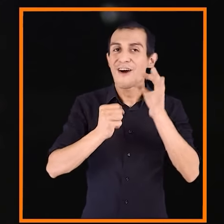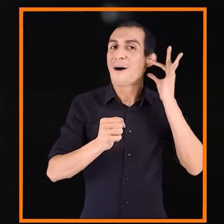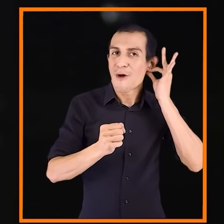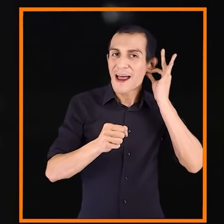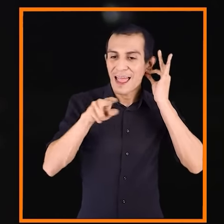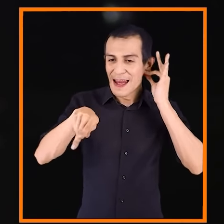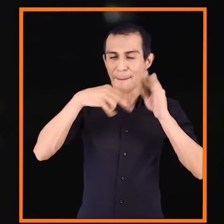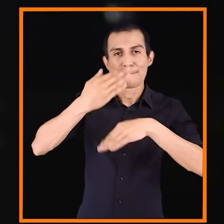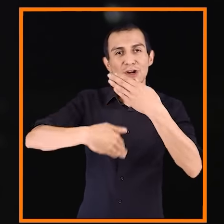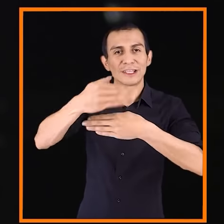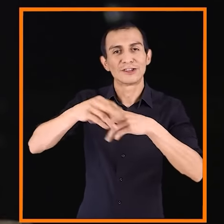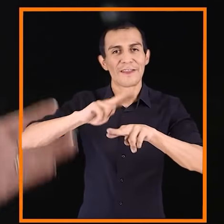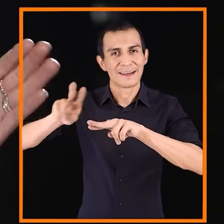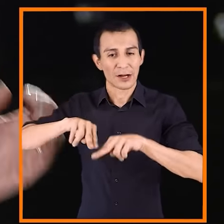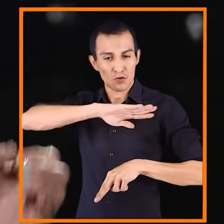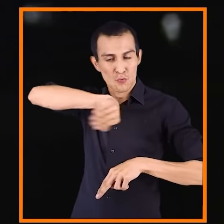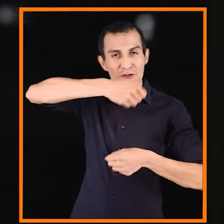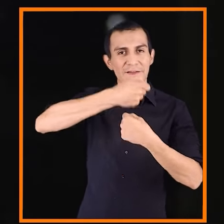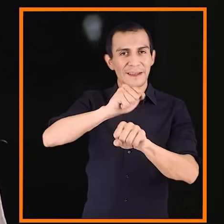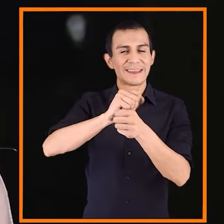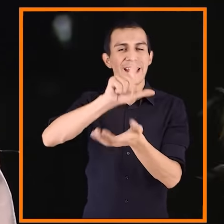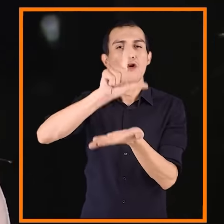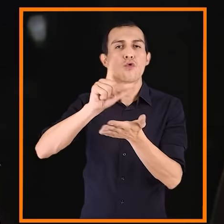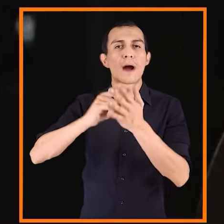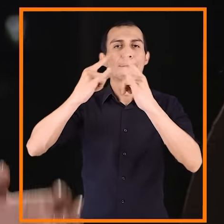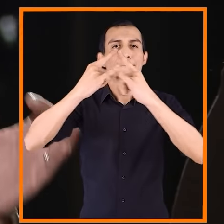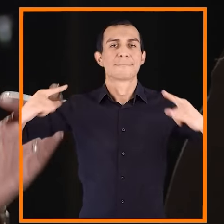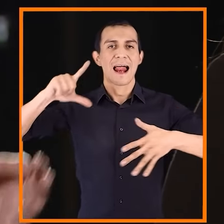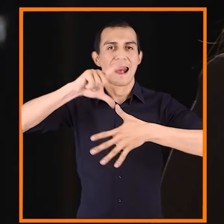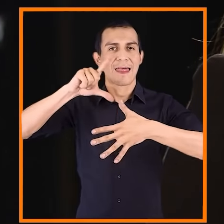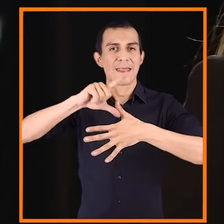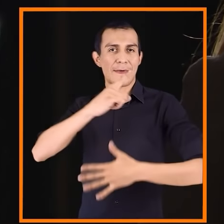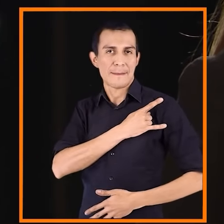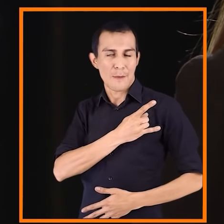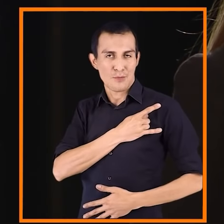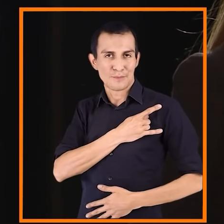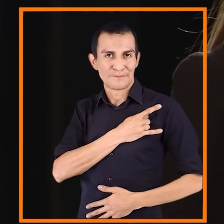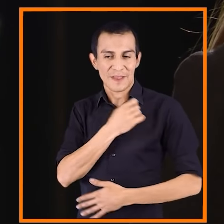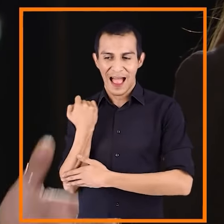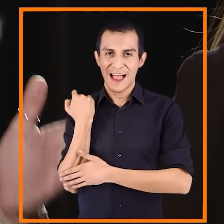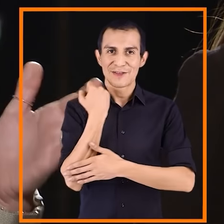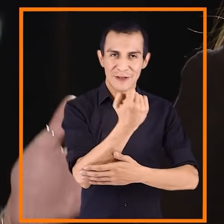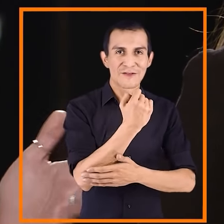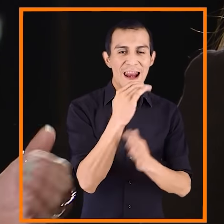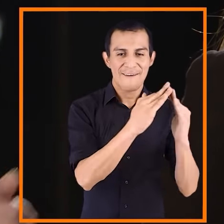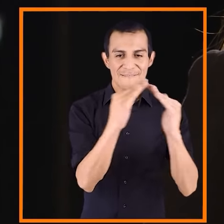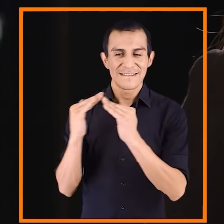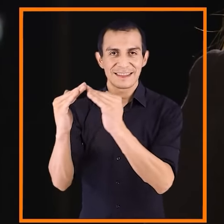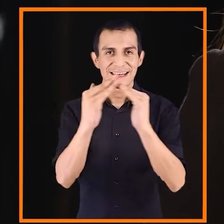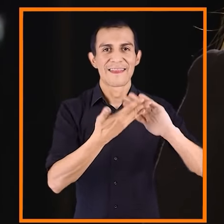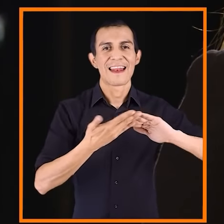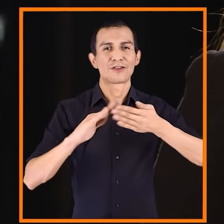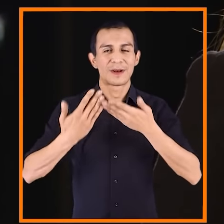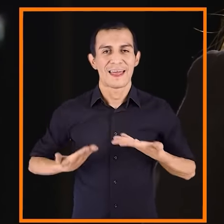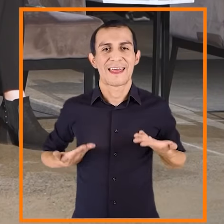a estas mujeres. Nuestro taller se ubica en el campamento latinoamericano de Maipú, beneficiando a las vecinas de la comunidad,